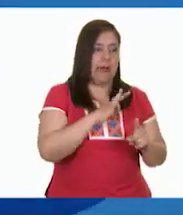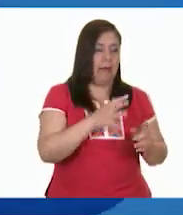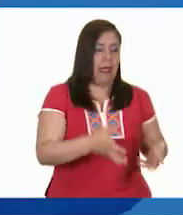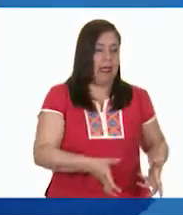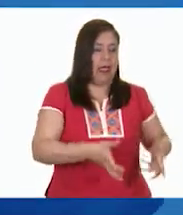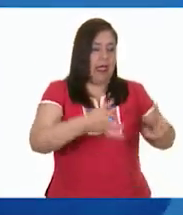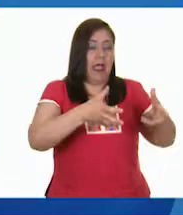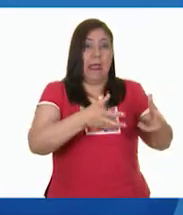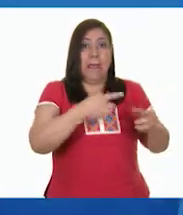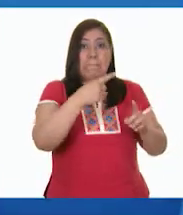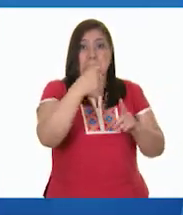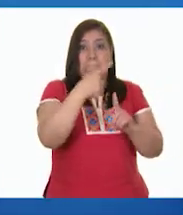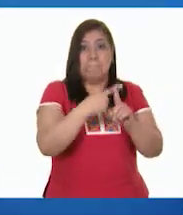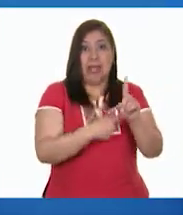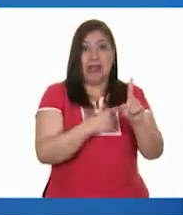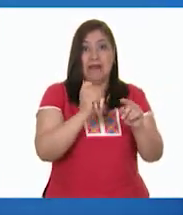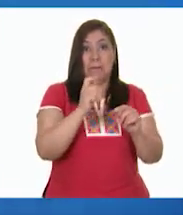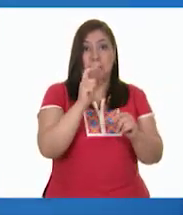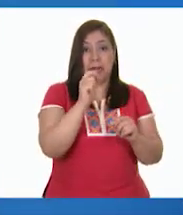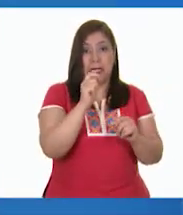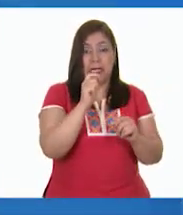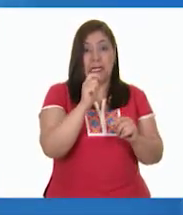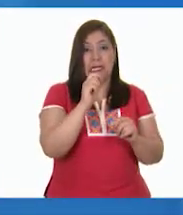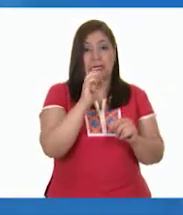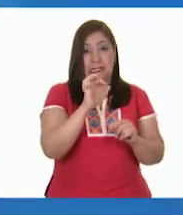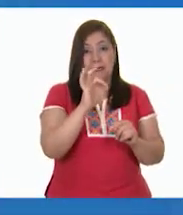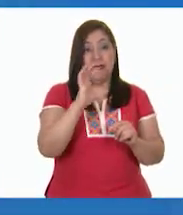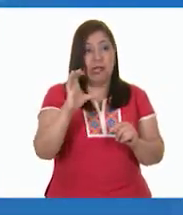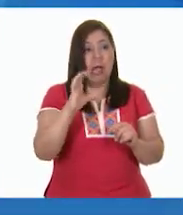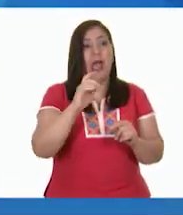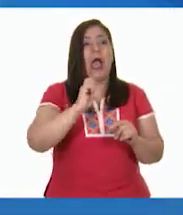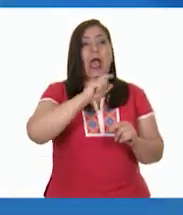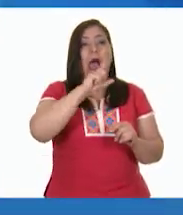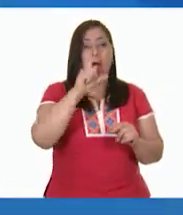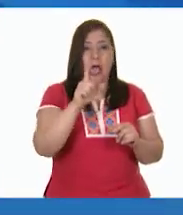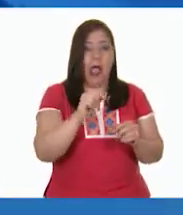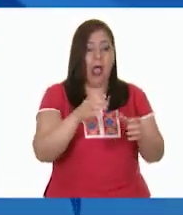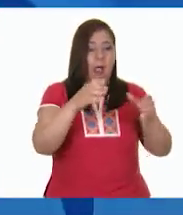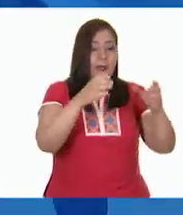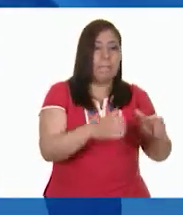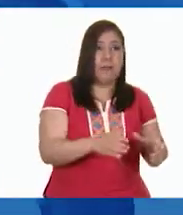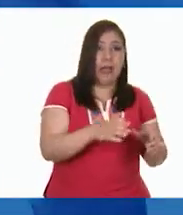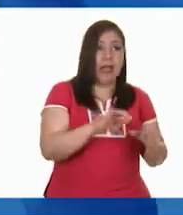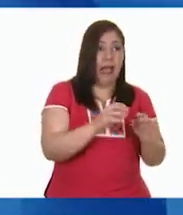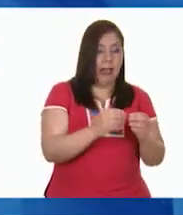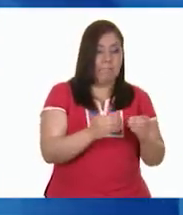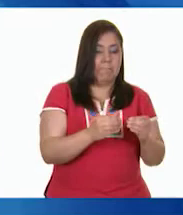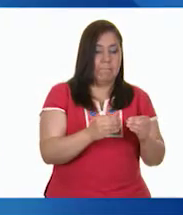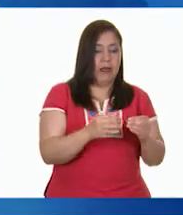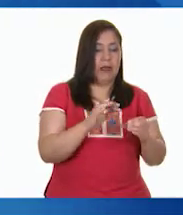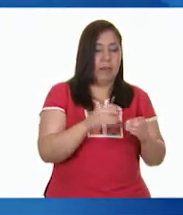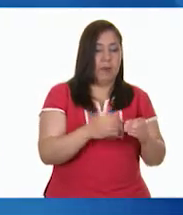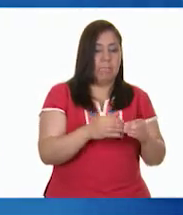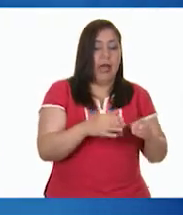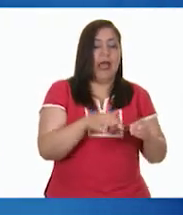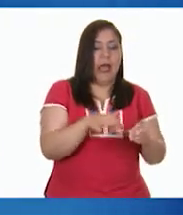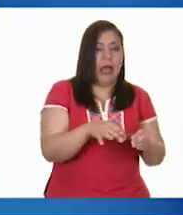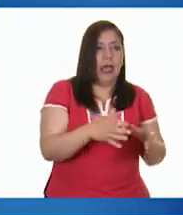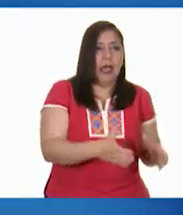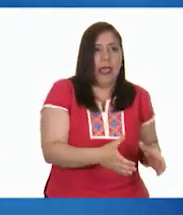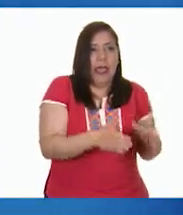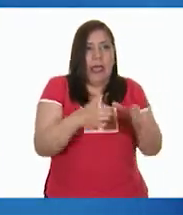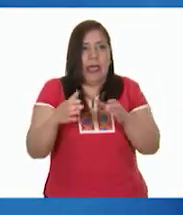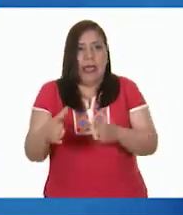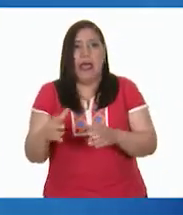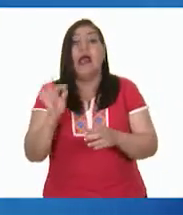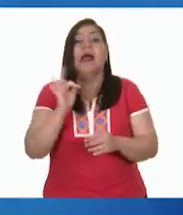menos 20, entonces jalamos una paleta. En cuanto esta se despegue, es el momento de retirarla del agua para que no